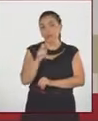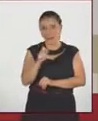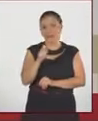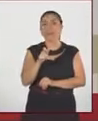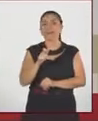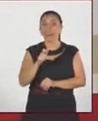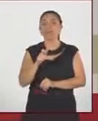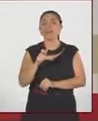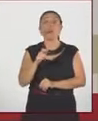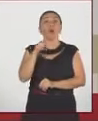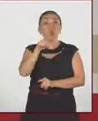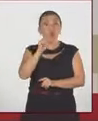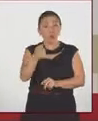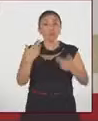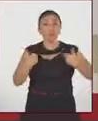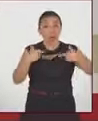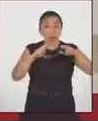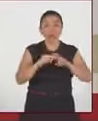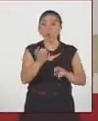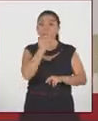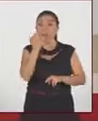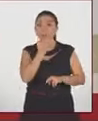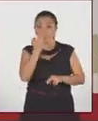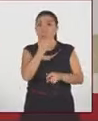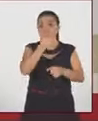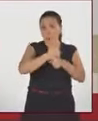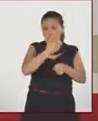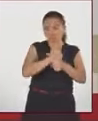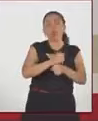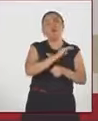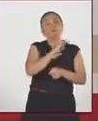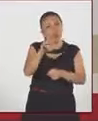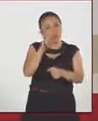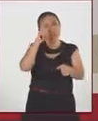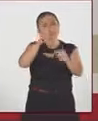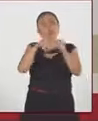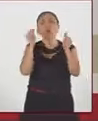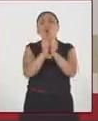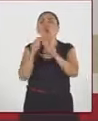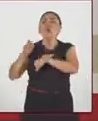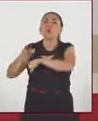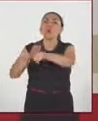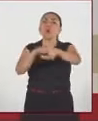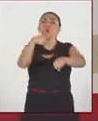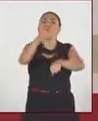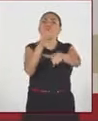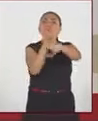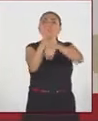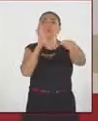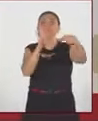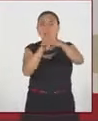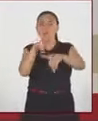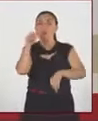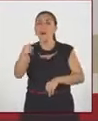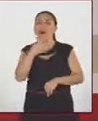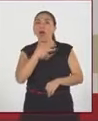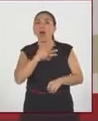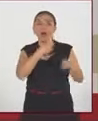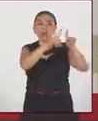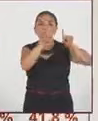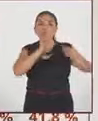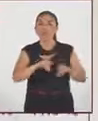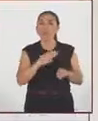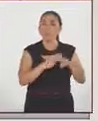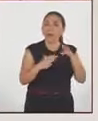cursosaprende.mx. Si eres docente de educación básica, te recomendamos inscribirte a través de la convocatoria de tu estado. En él encontrarán